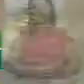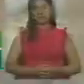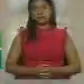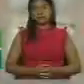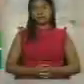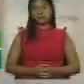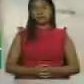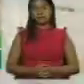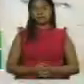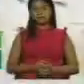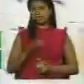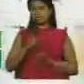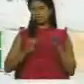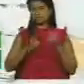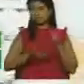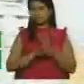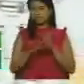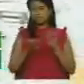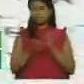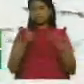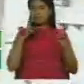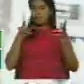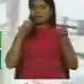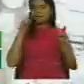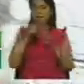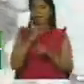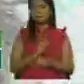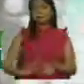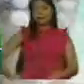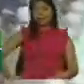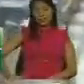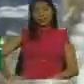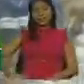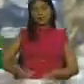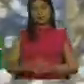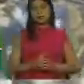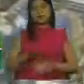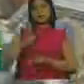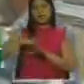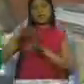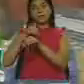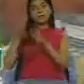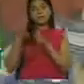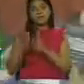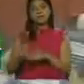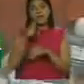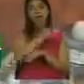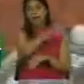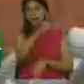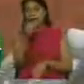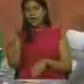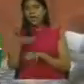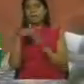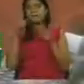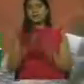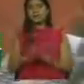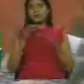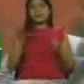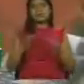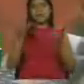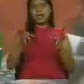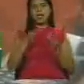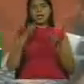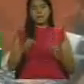Y al final, Carlos, y uno de los temas centrales, el presidente de la República, al ministro Osorio, a cada uno de los ministros, precisamente está todo el tiempo,